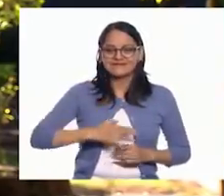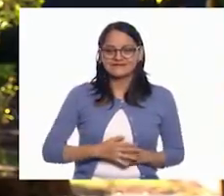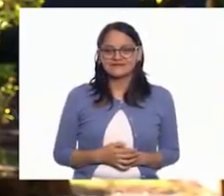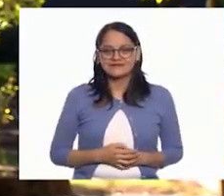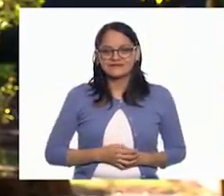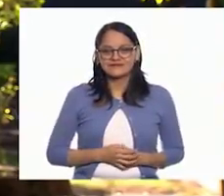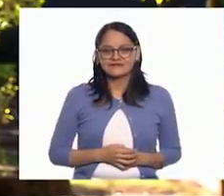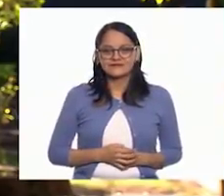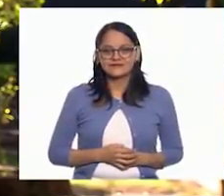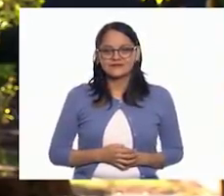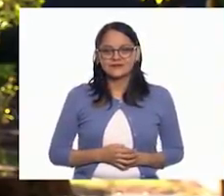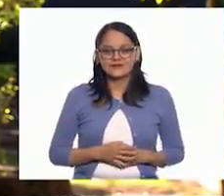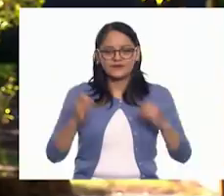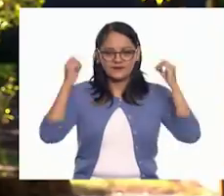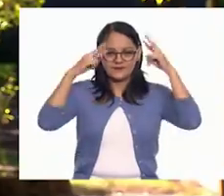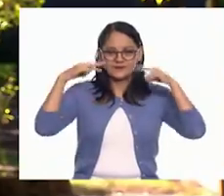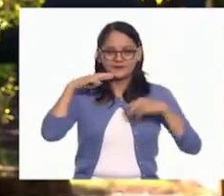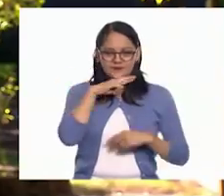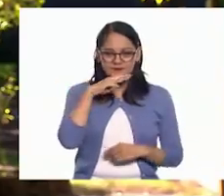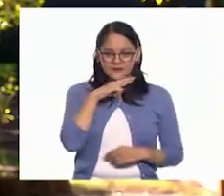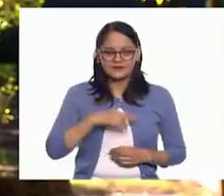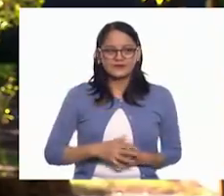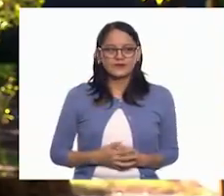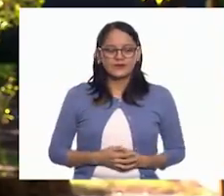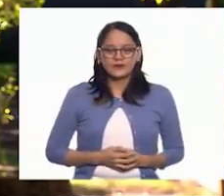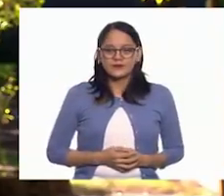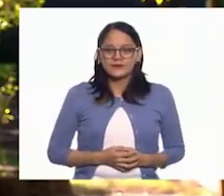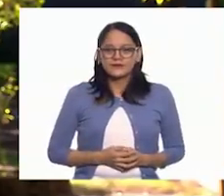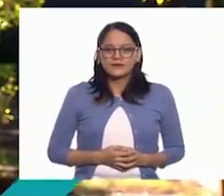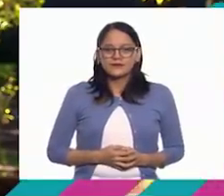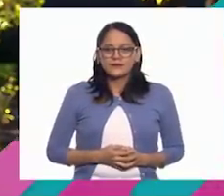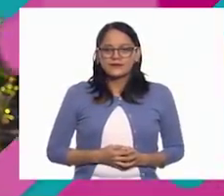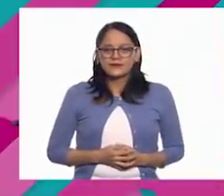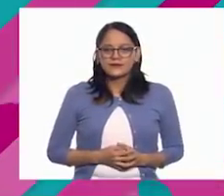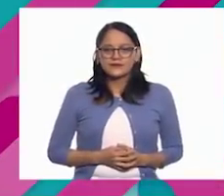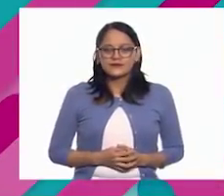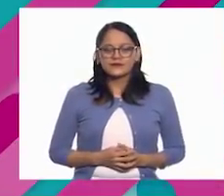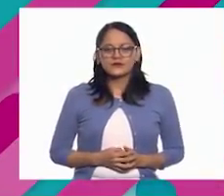¡Muy bien! ¡Nos vemos pronto!